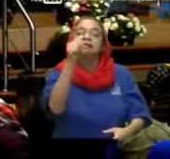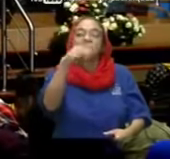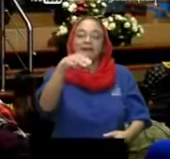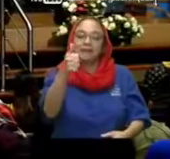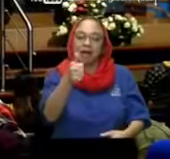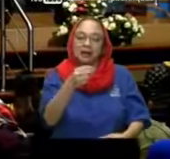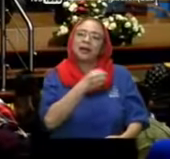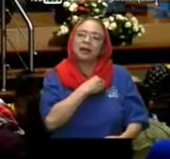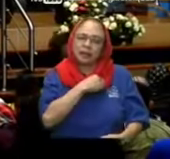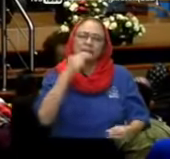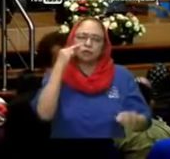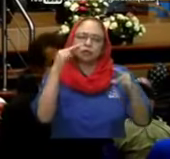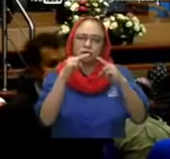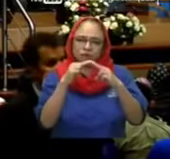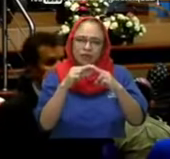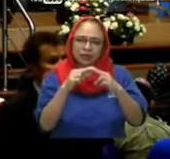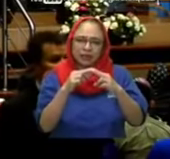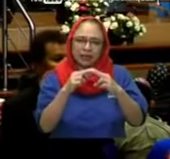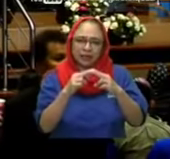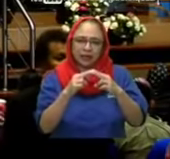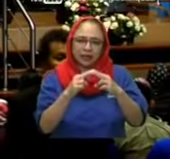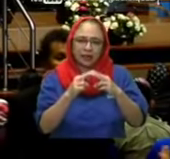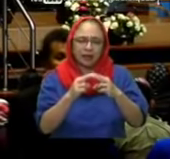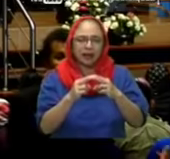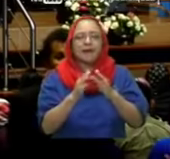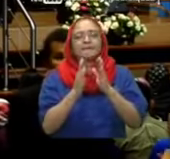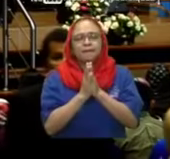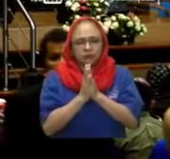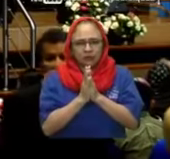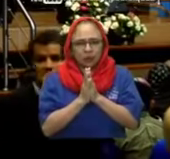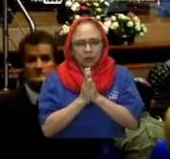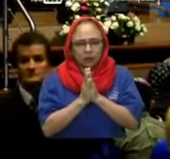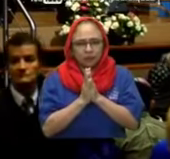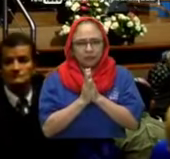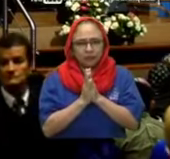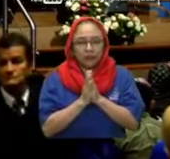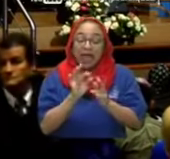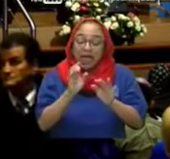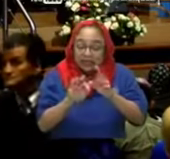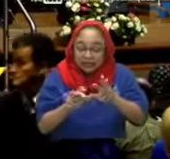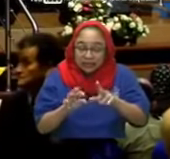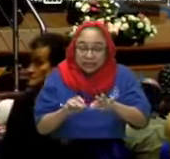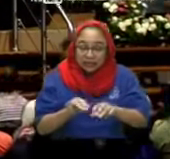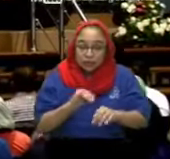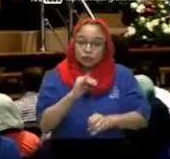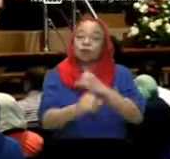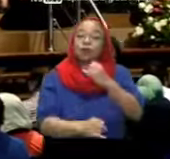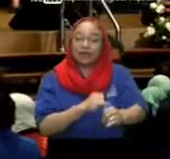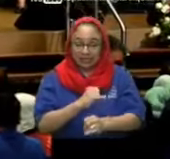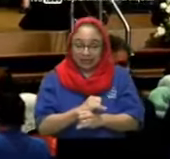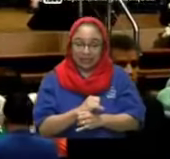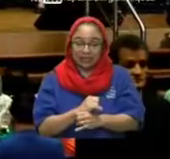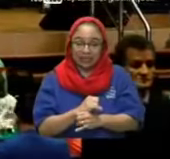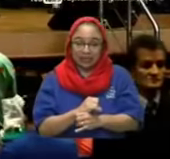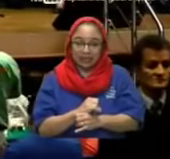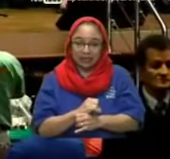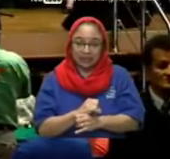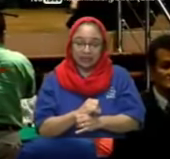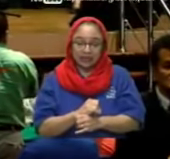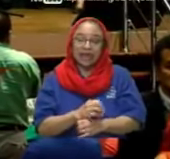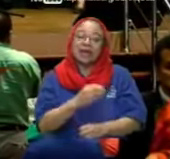¿verdad? Bienvenido. Bienvenido. Alguien más que quiera abrir su corazón al